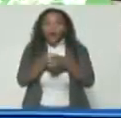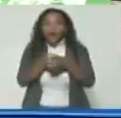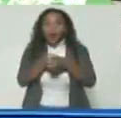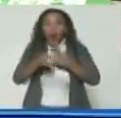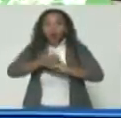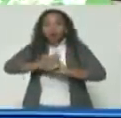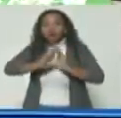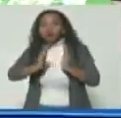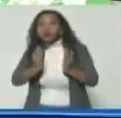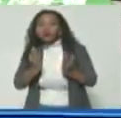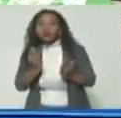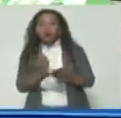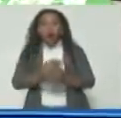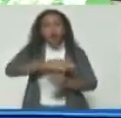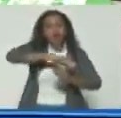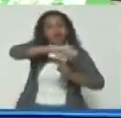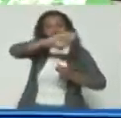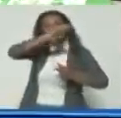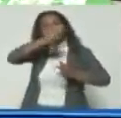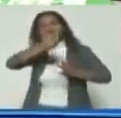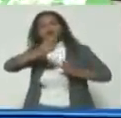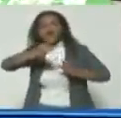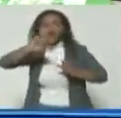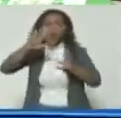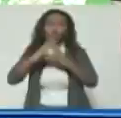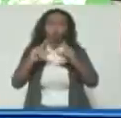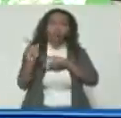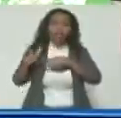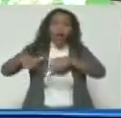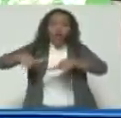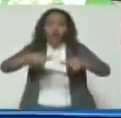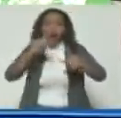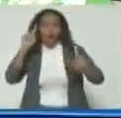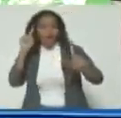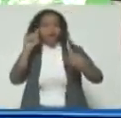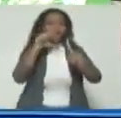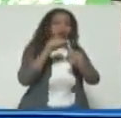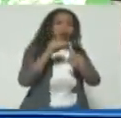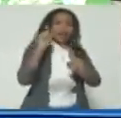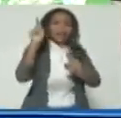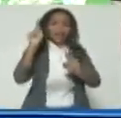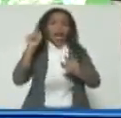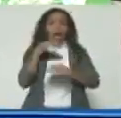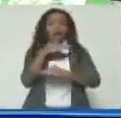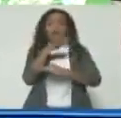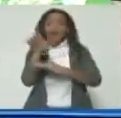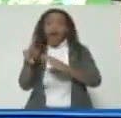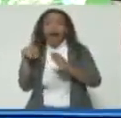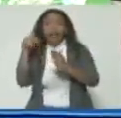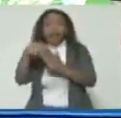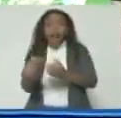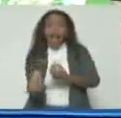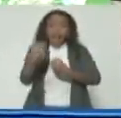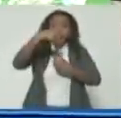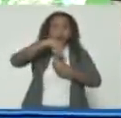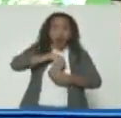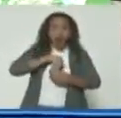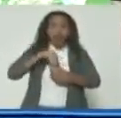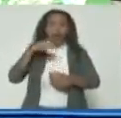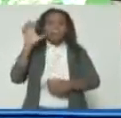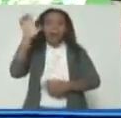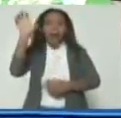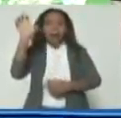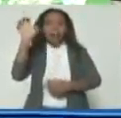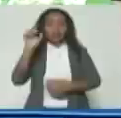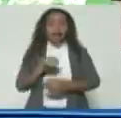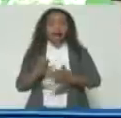geográfico montañoso de toda esta zona que va rumbo al oriente del país. Hasta allá está el